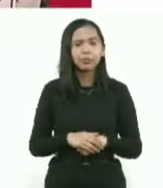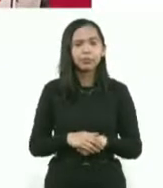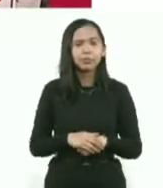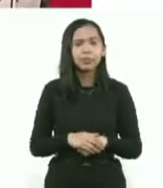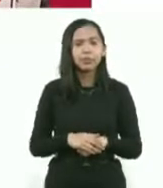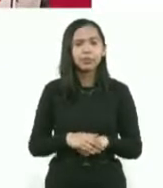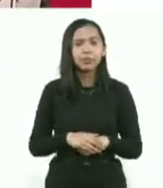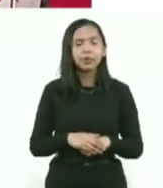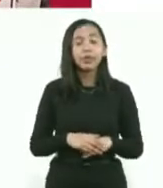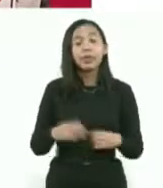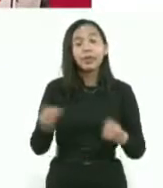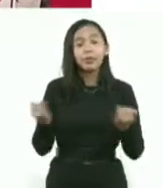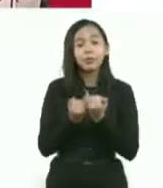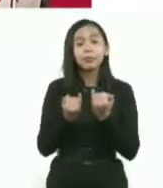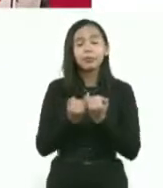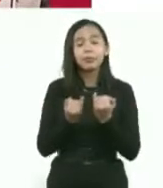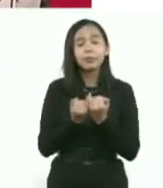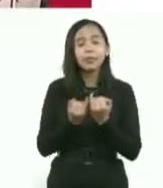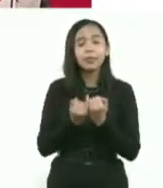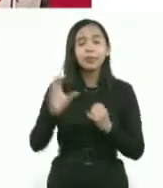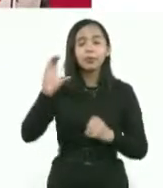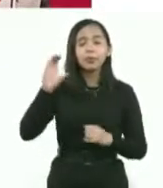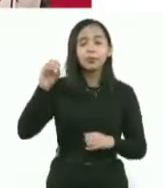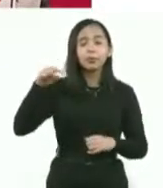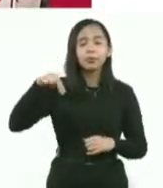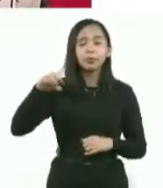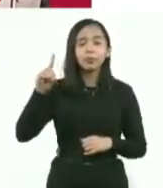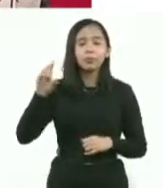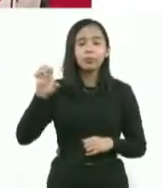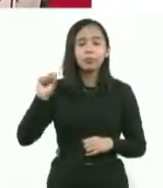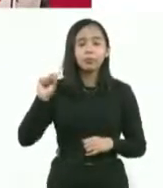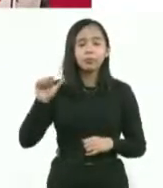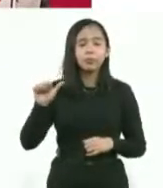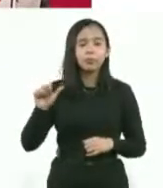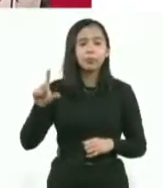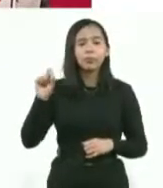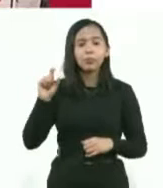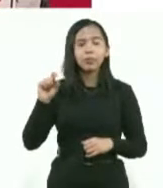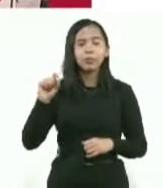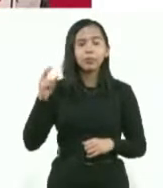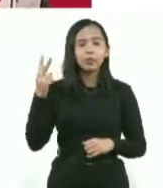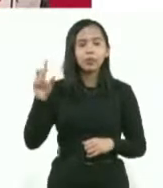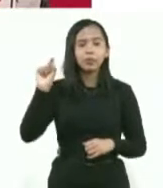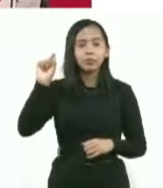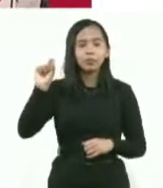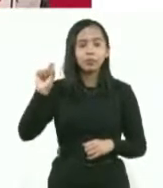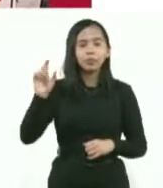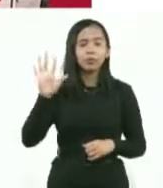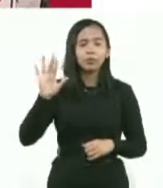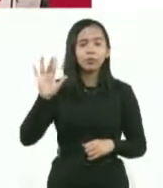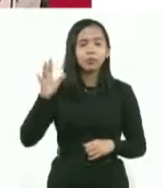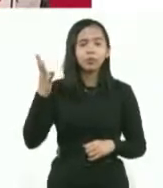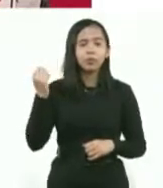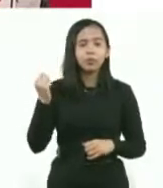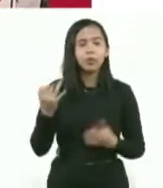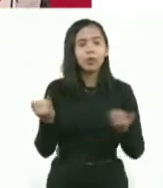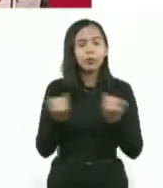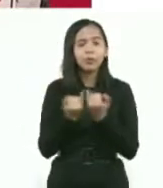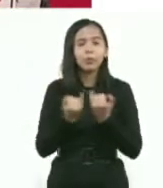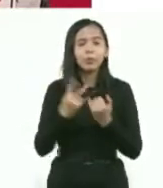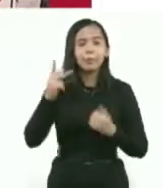Shell en Juan Escutia y Mazatlán, en la Colonia Condesa, 22.59, y en el caso de la